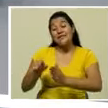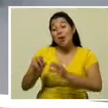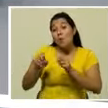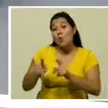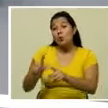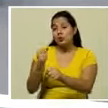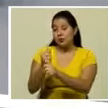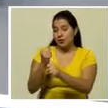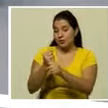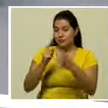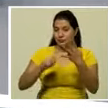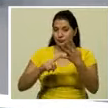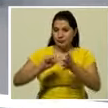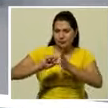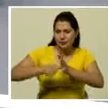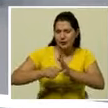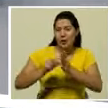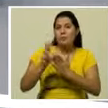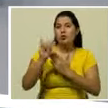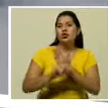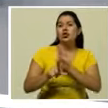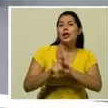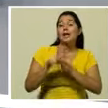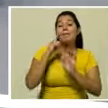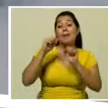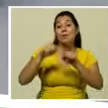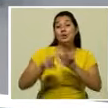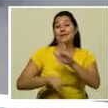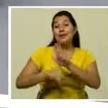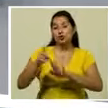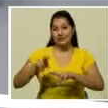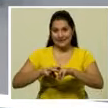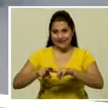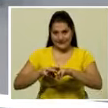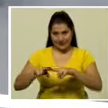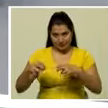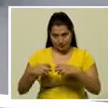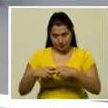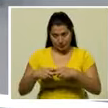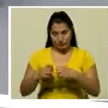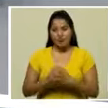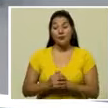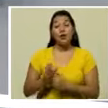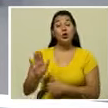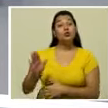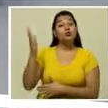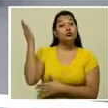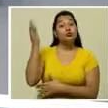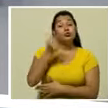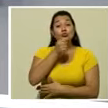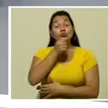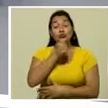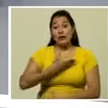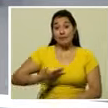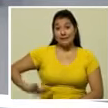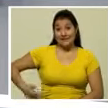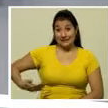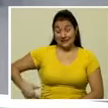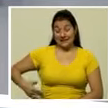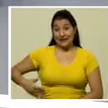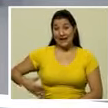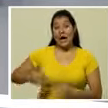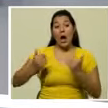proyecto de ley para desarrollar el tren eléctrico. En su réplica al discurso del presidente Alvarado, el